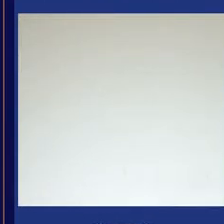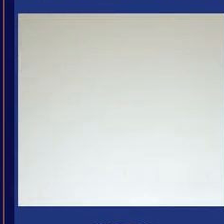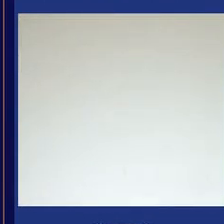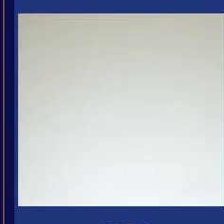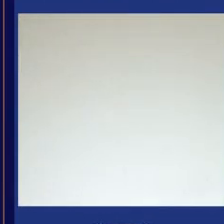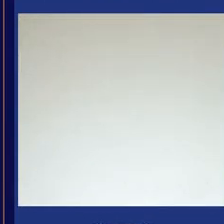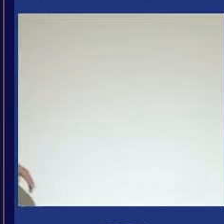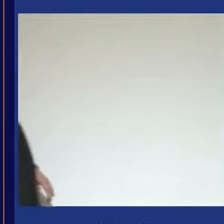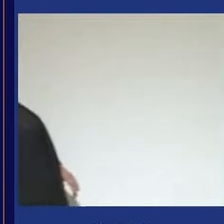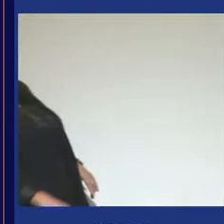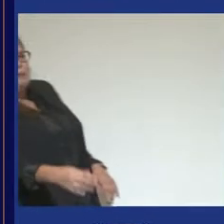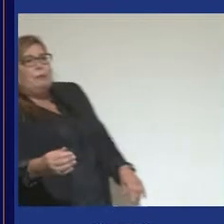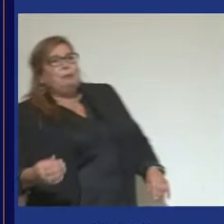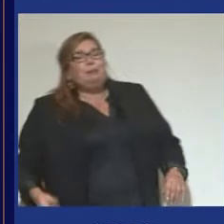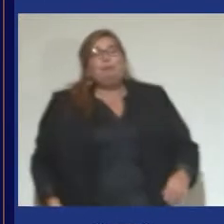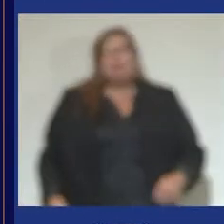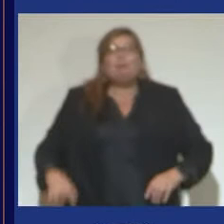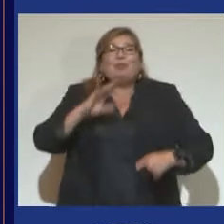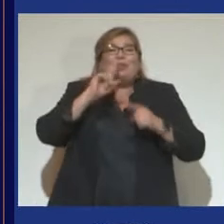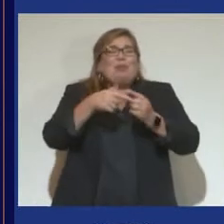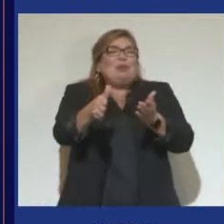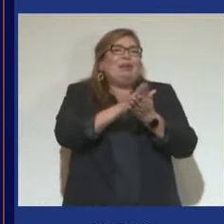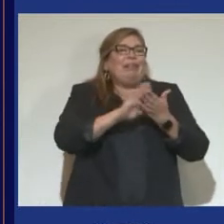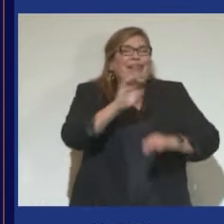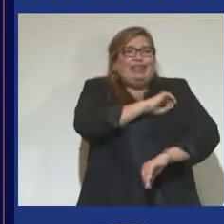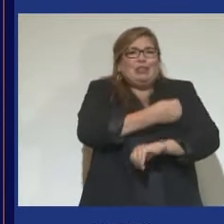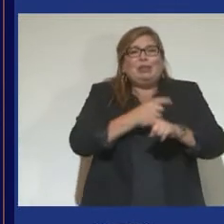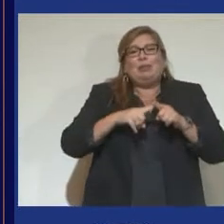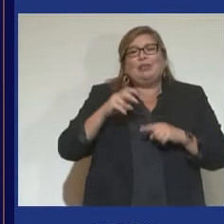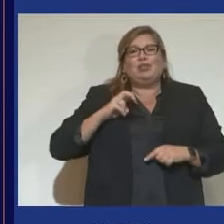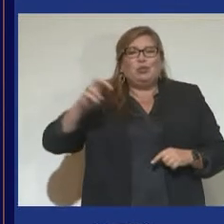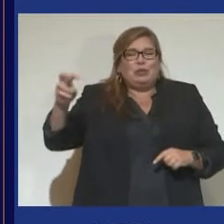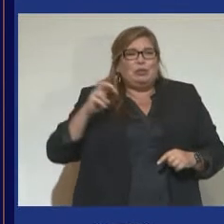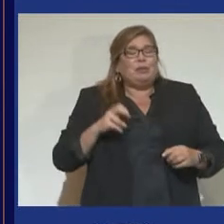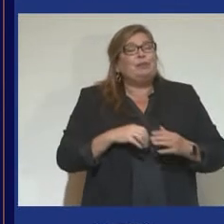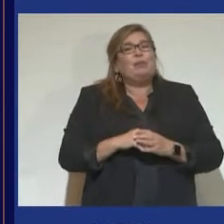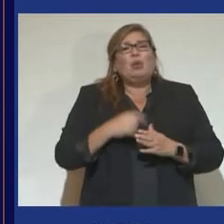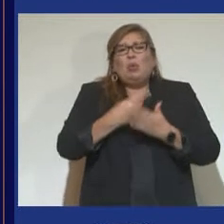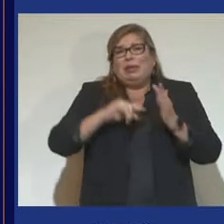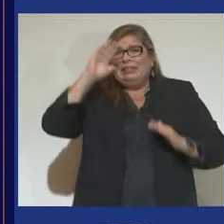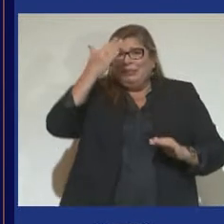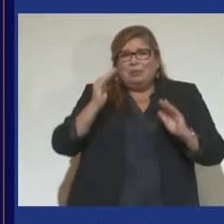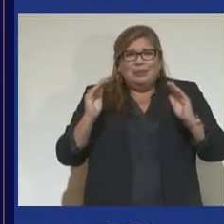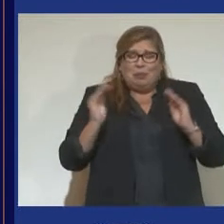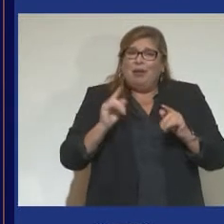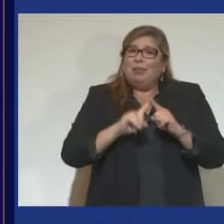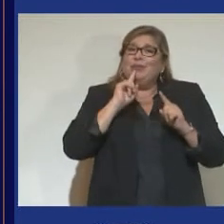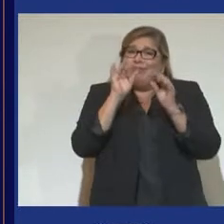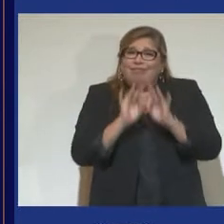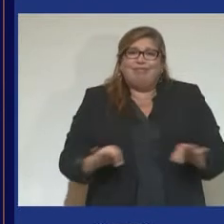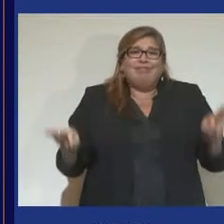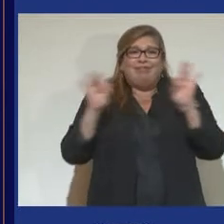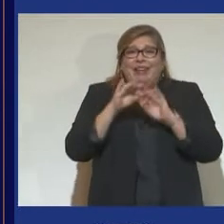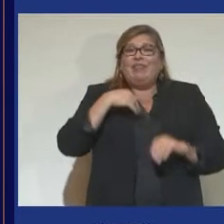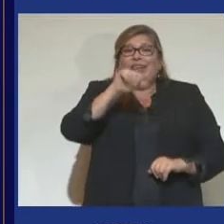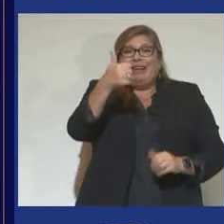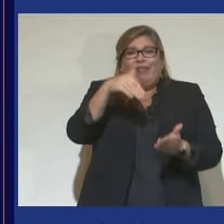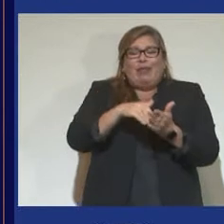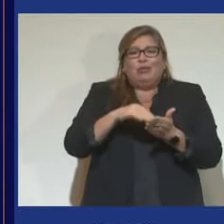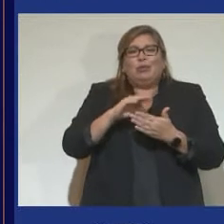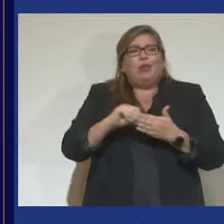en cuanto a la energía verde transporte y lo que parece ser modesto pero para mí es significativo